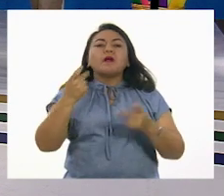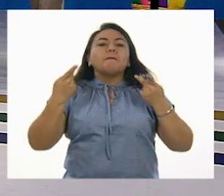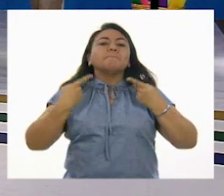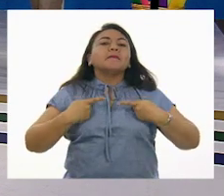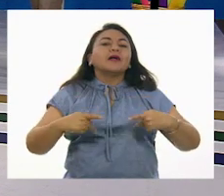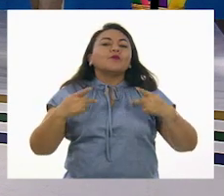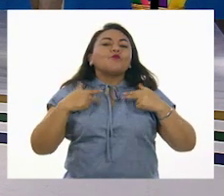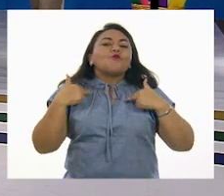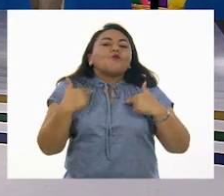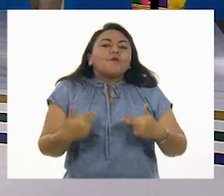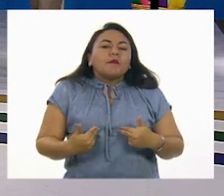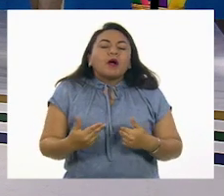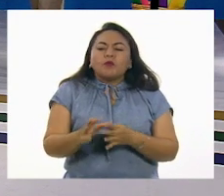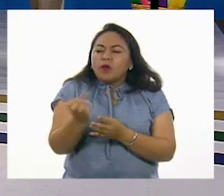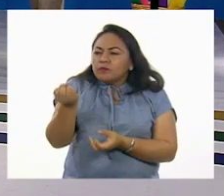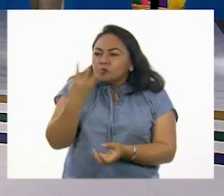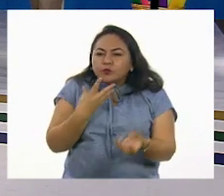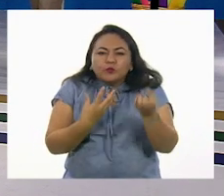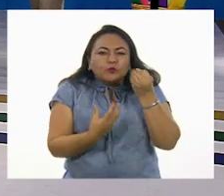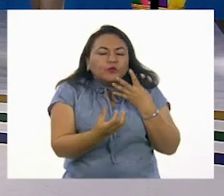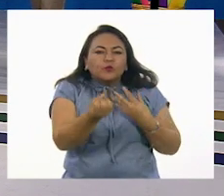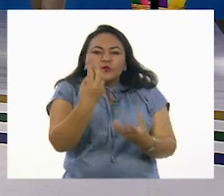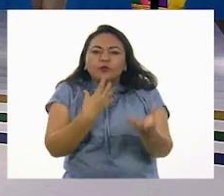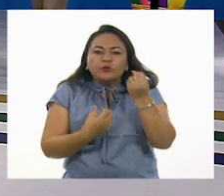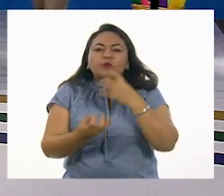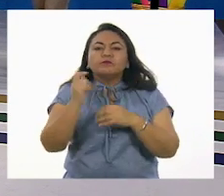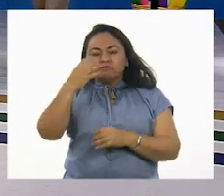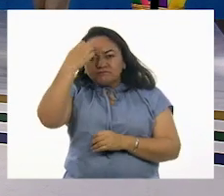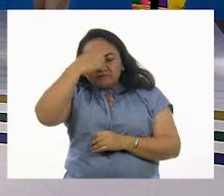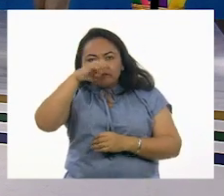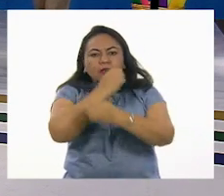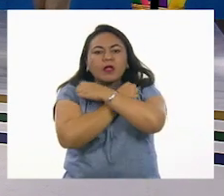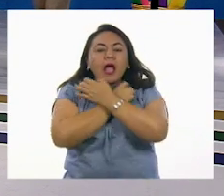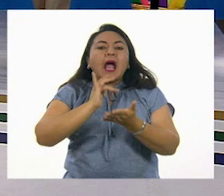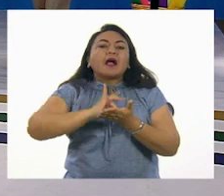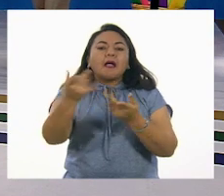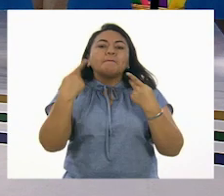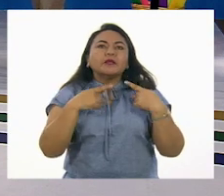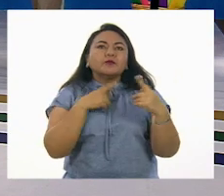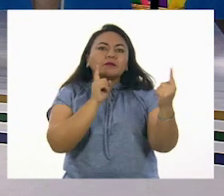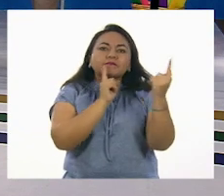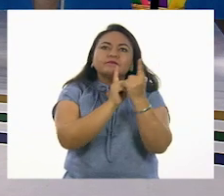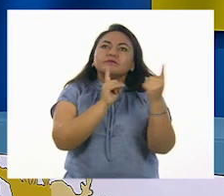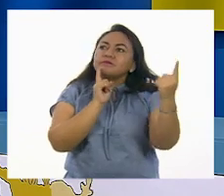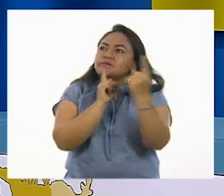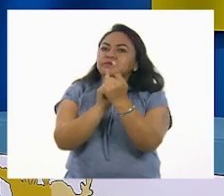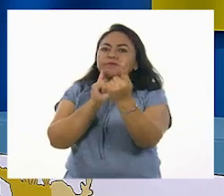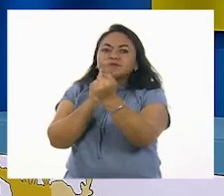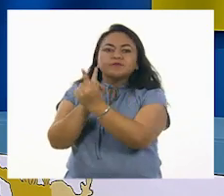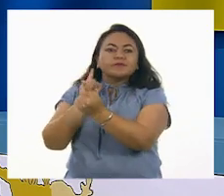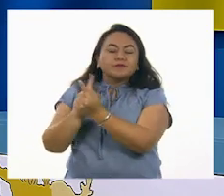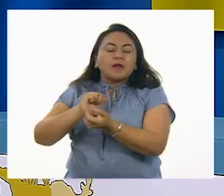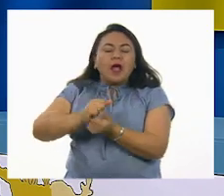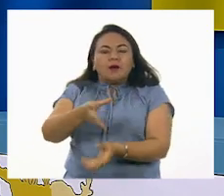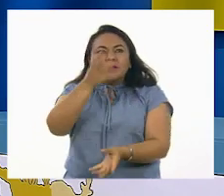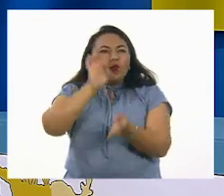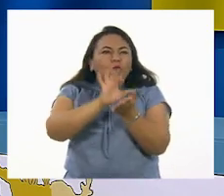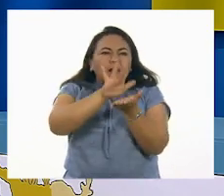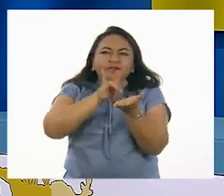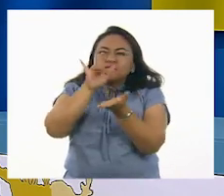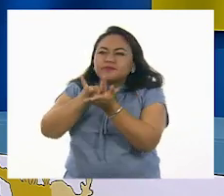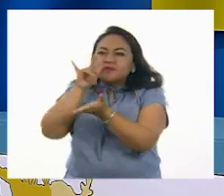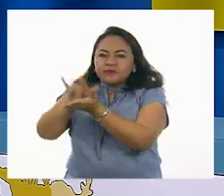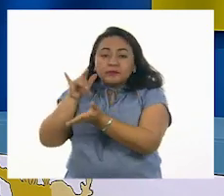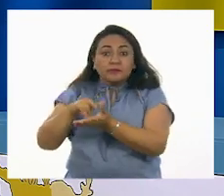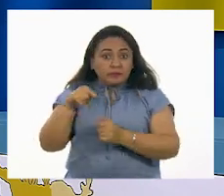se nutre de sus experiencias educativas y de las relaciones que entabló con las personas que le rodearon. Alejandro Magno creció con la